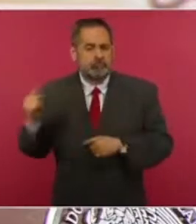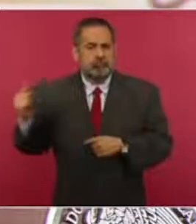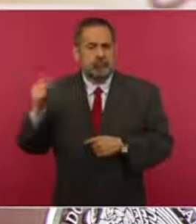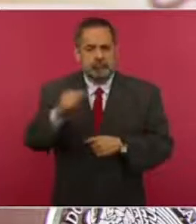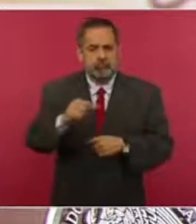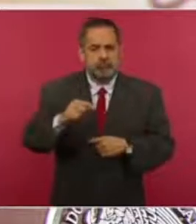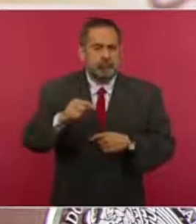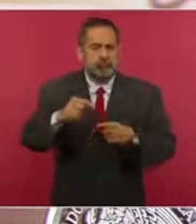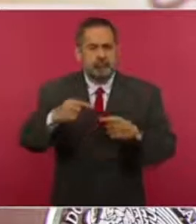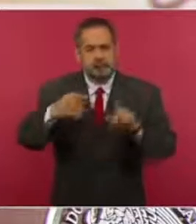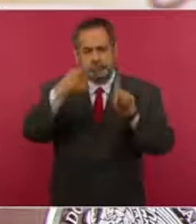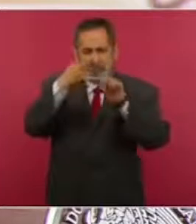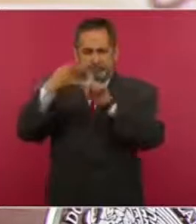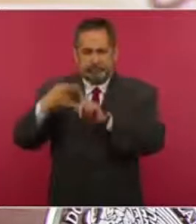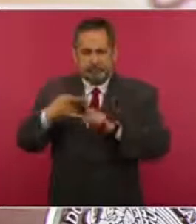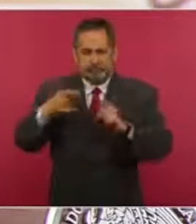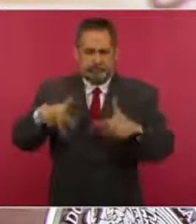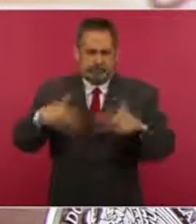teleconferencia